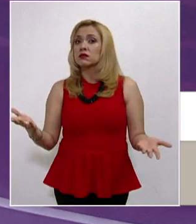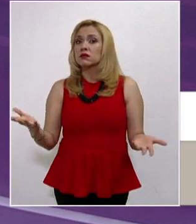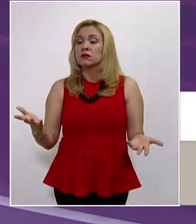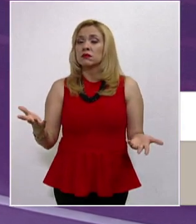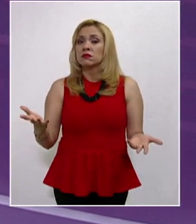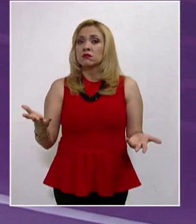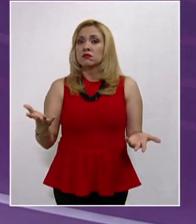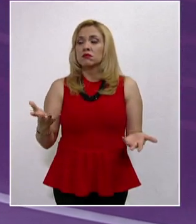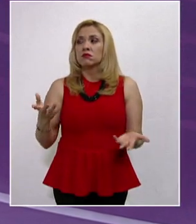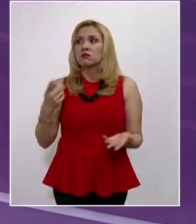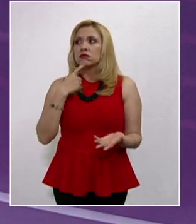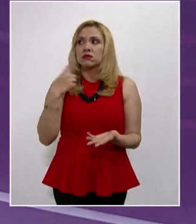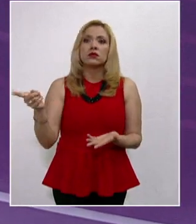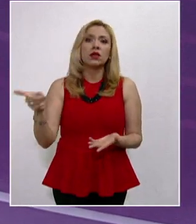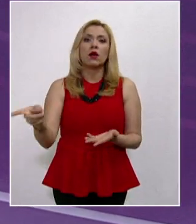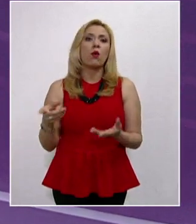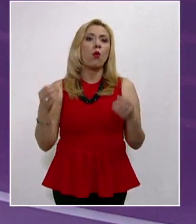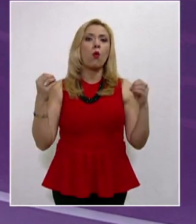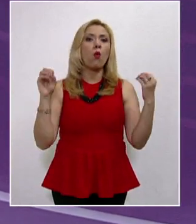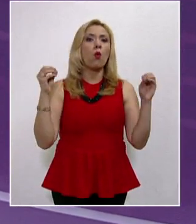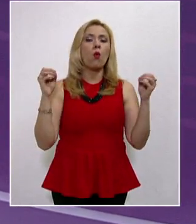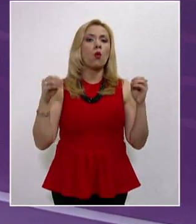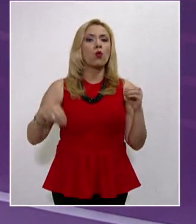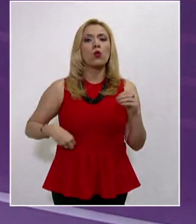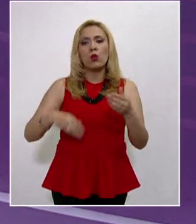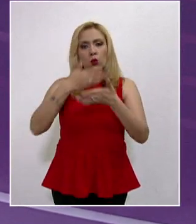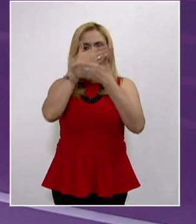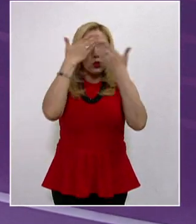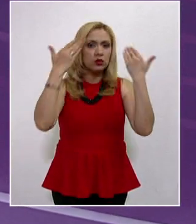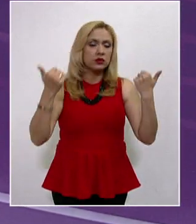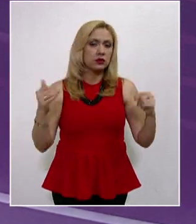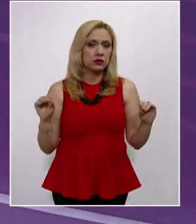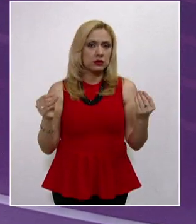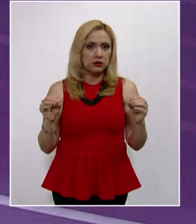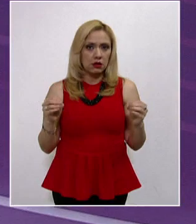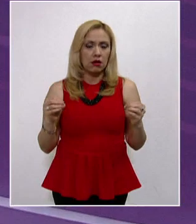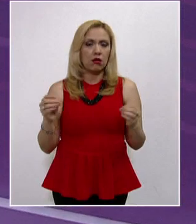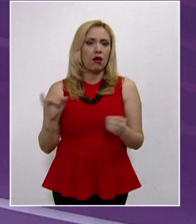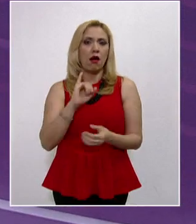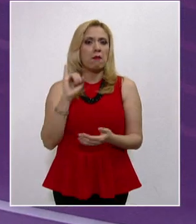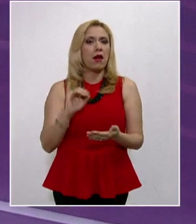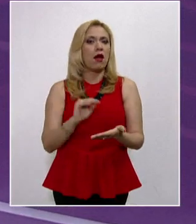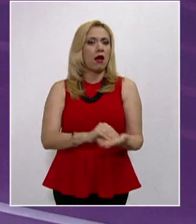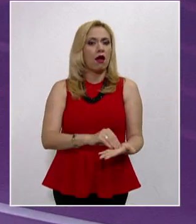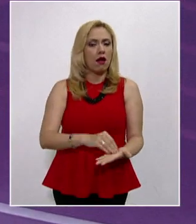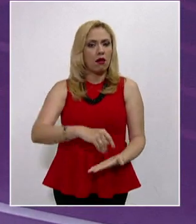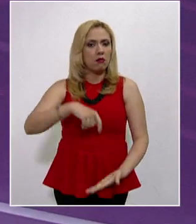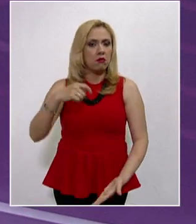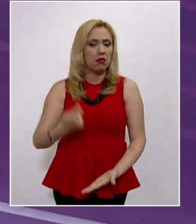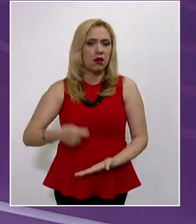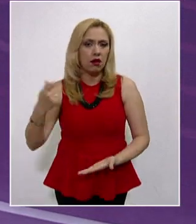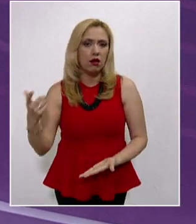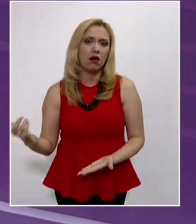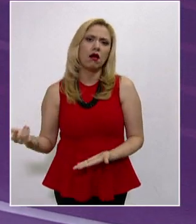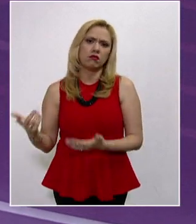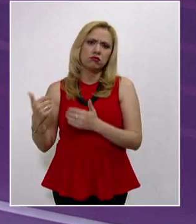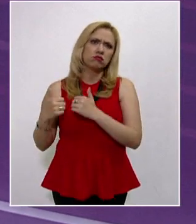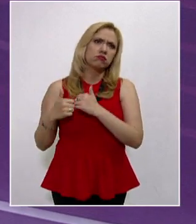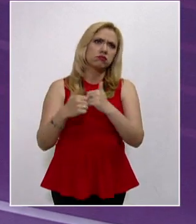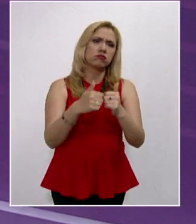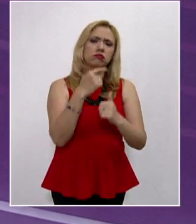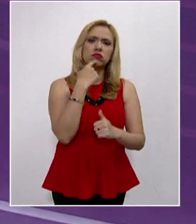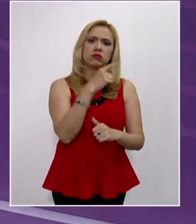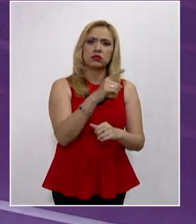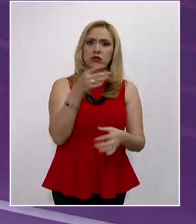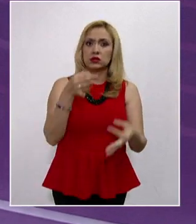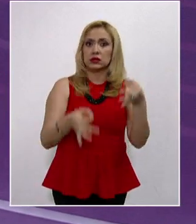dictados su inocencia en ese proceso y entonces acompañamos a ellos en su denuncia a nivel internacional